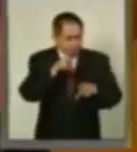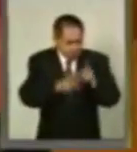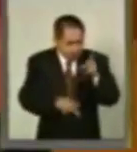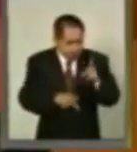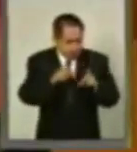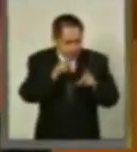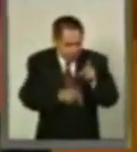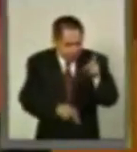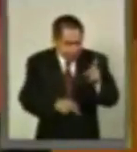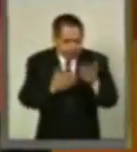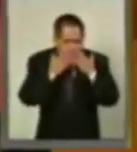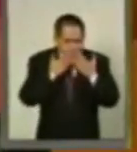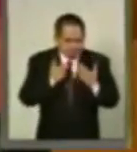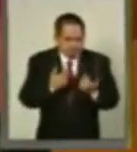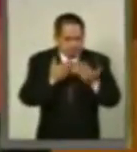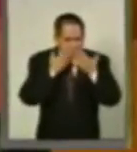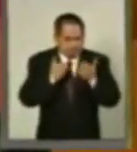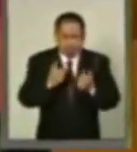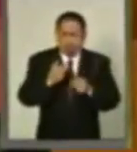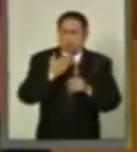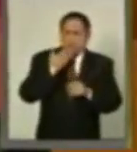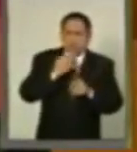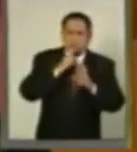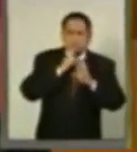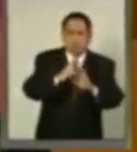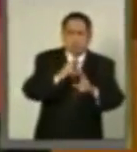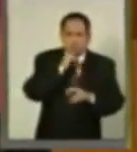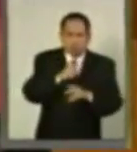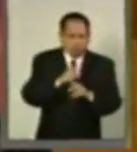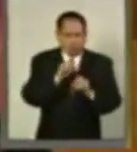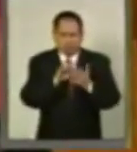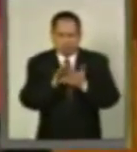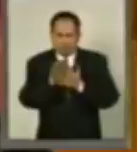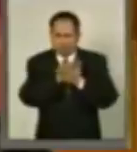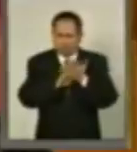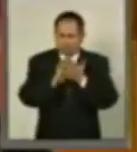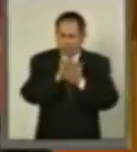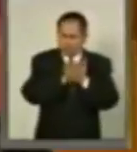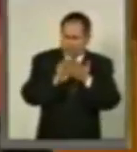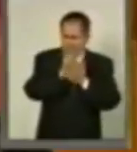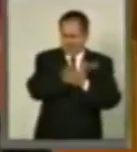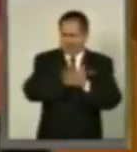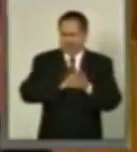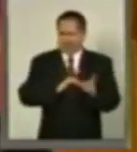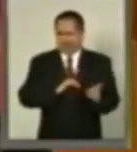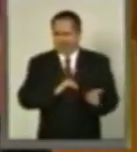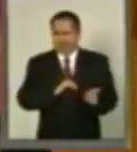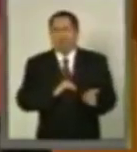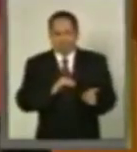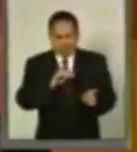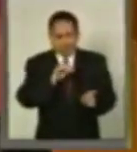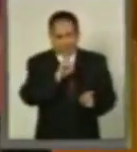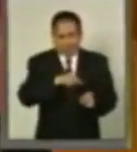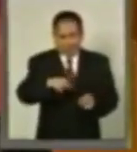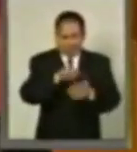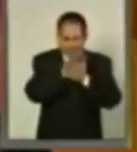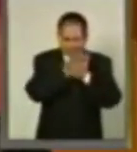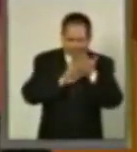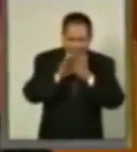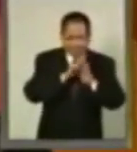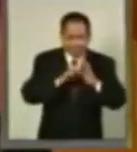la mayoría de los casos o resultan opacados. Sí, resultan opacados por